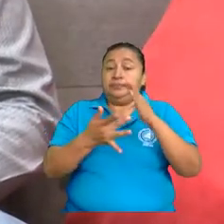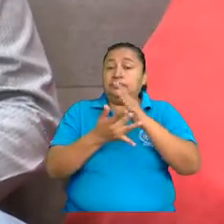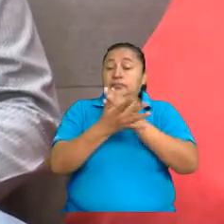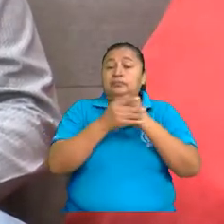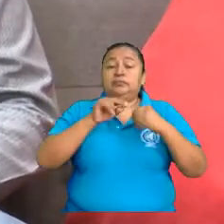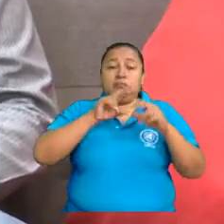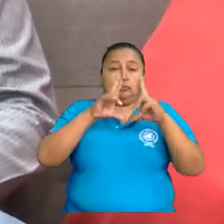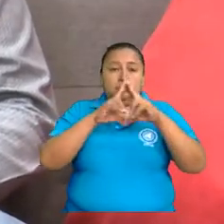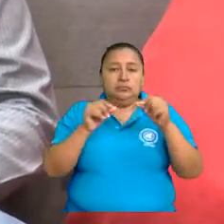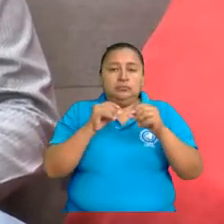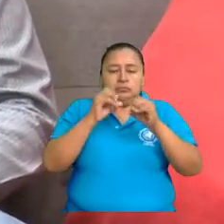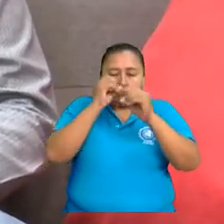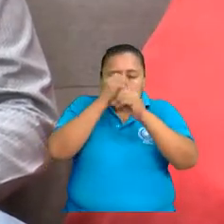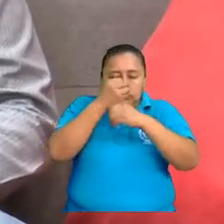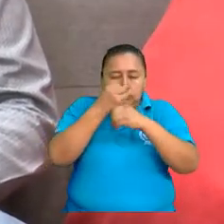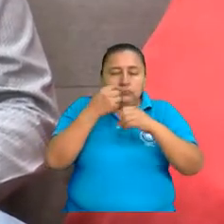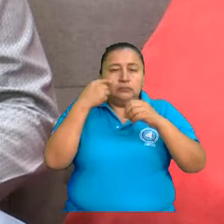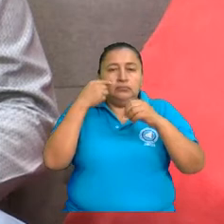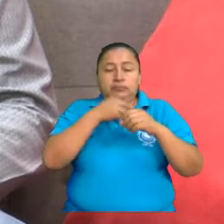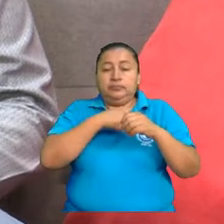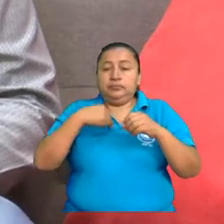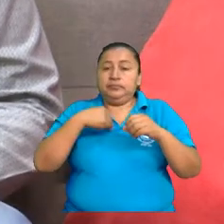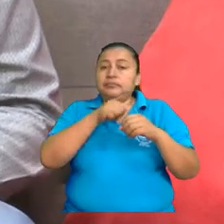país en laboratorios para diagnosticar,